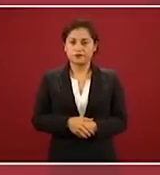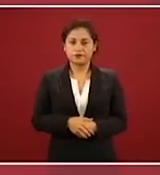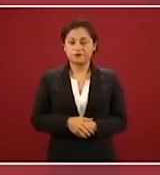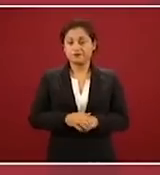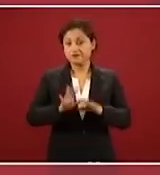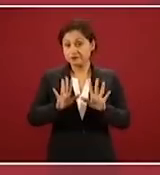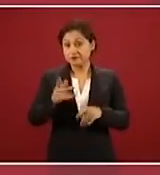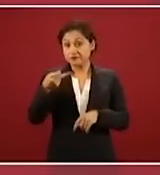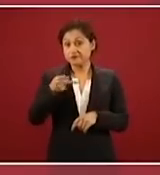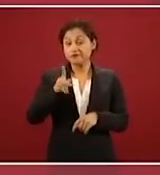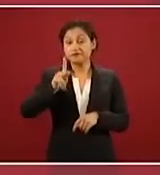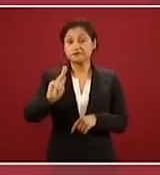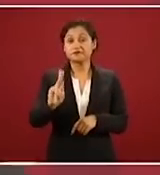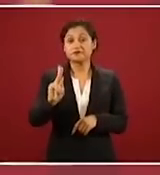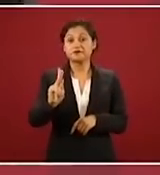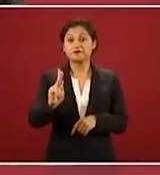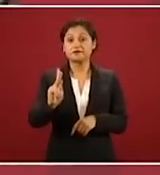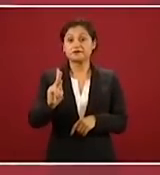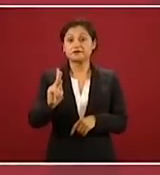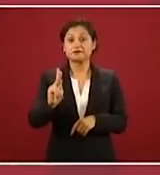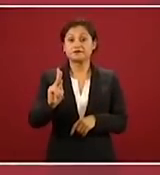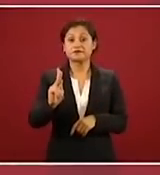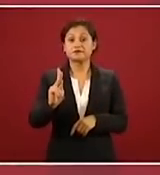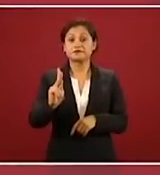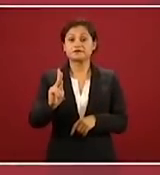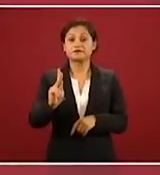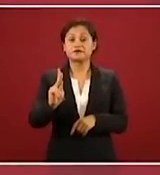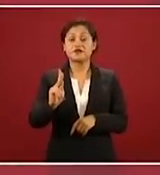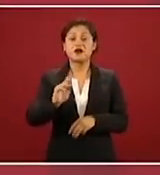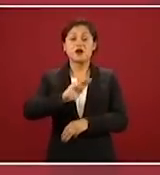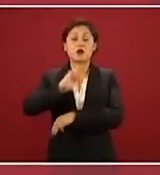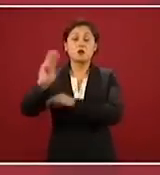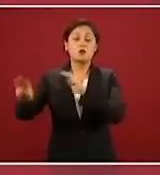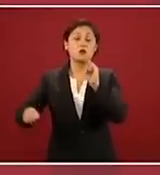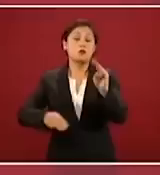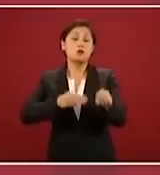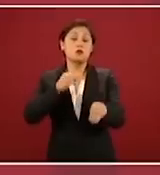pero es muchísima la difusión mundial,